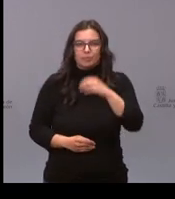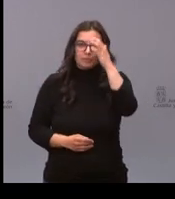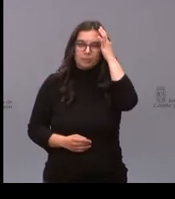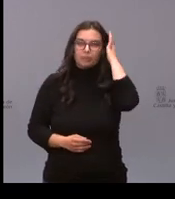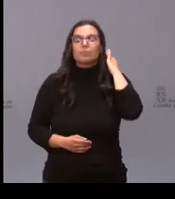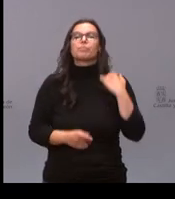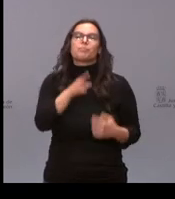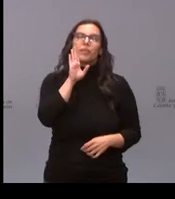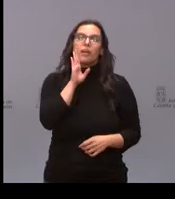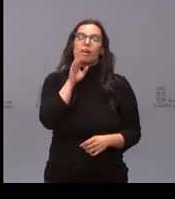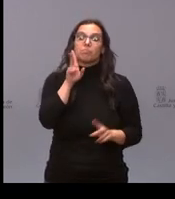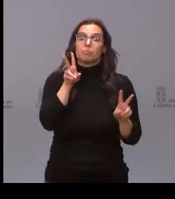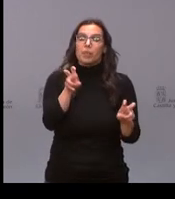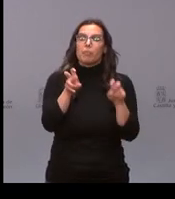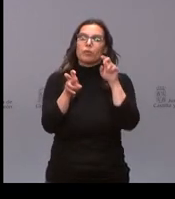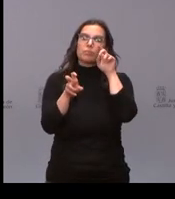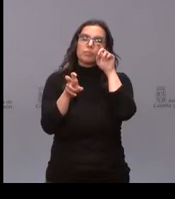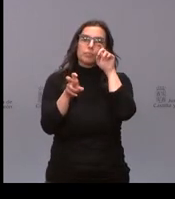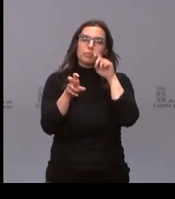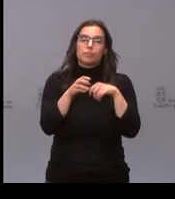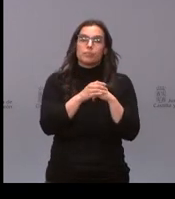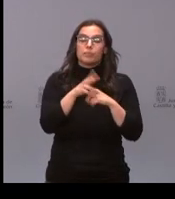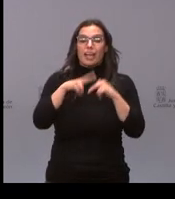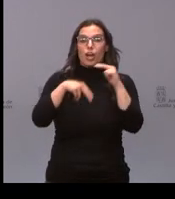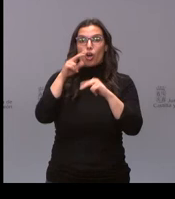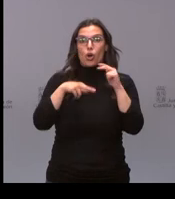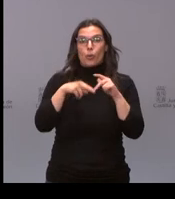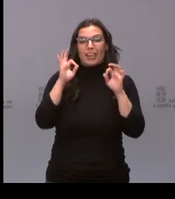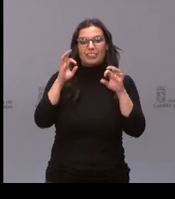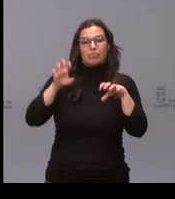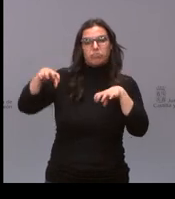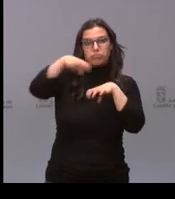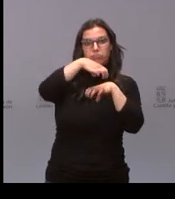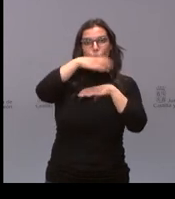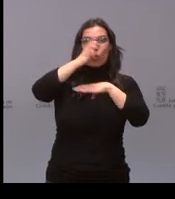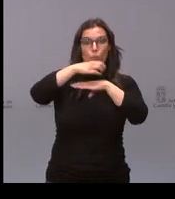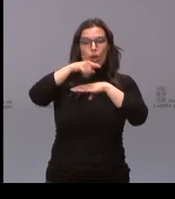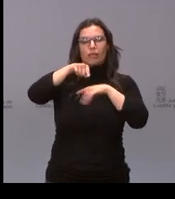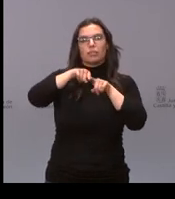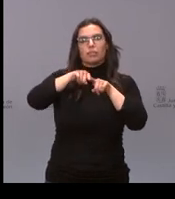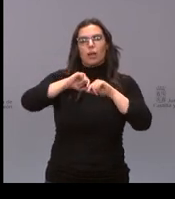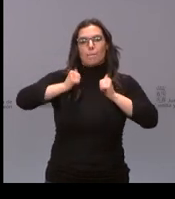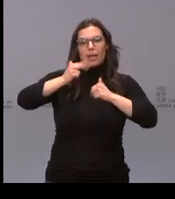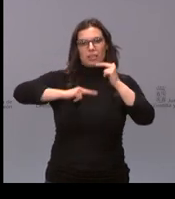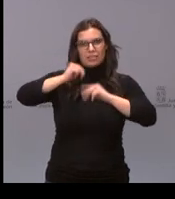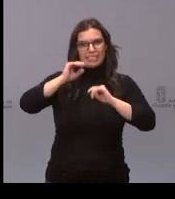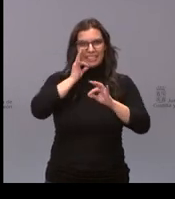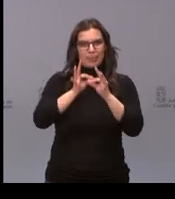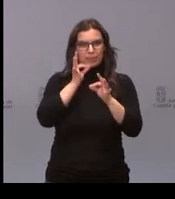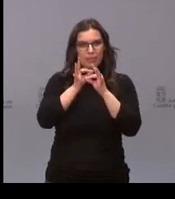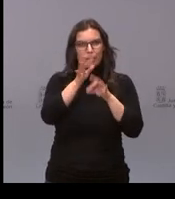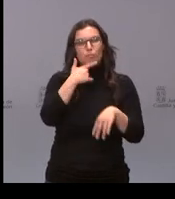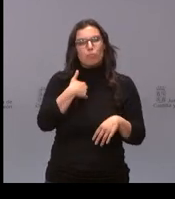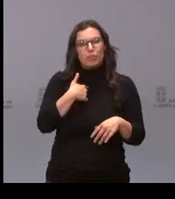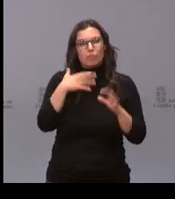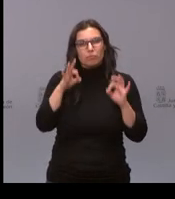Ha comentado al inicio que las obras en 3 módulos de las cúpulas comenzarían en septiembre. ¿Nos podría detallar qué proyectos